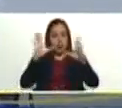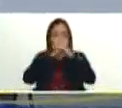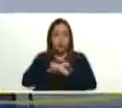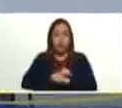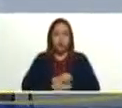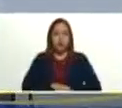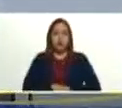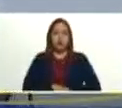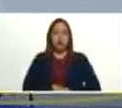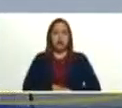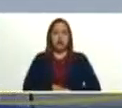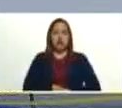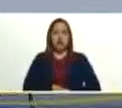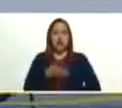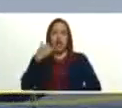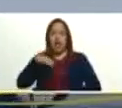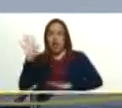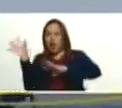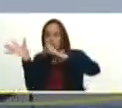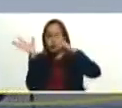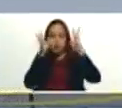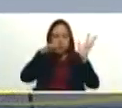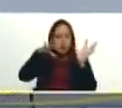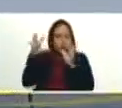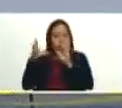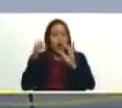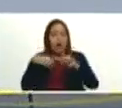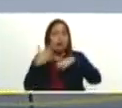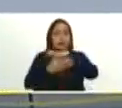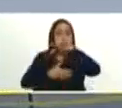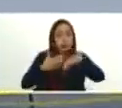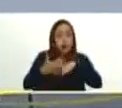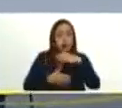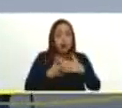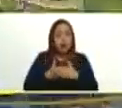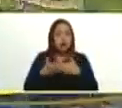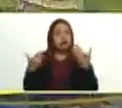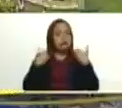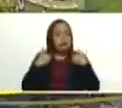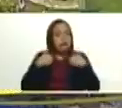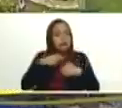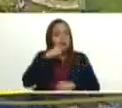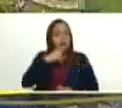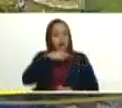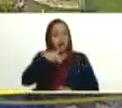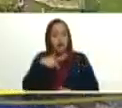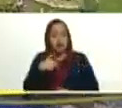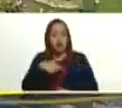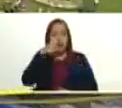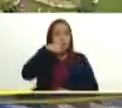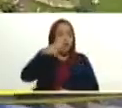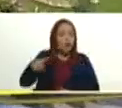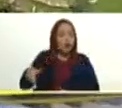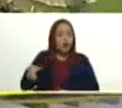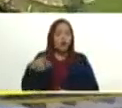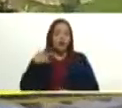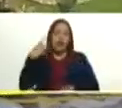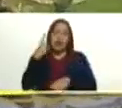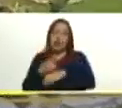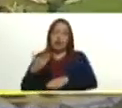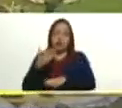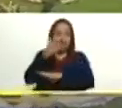Porque hay una tormenta tropical que nos ha afectado y que afectó a nuestras aldeas y debo